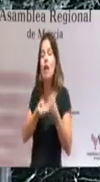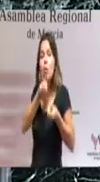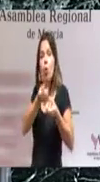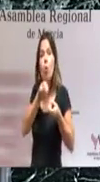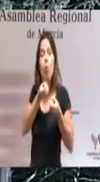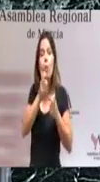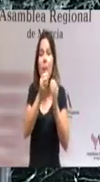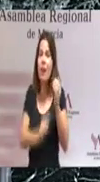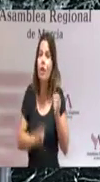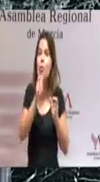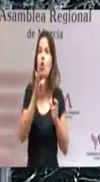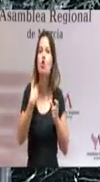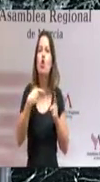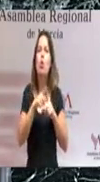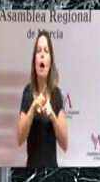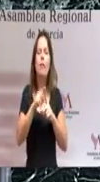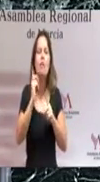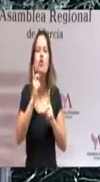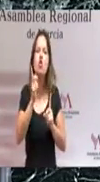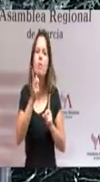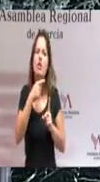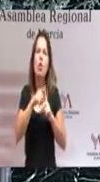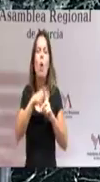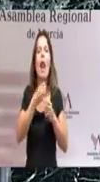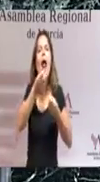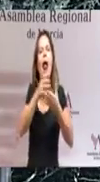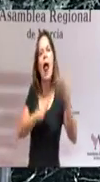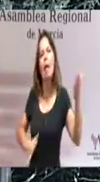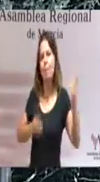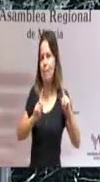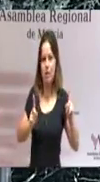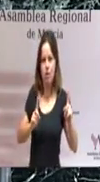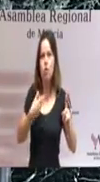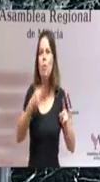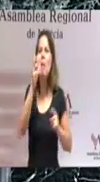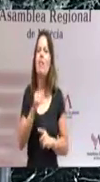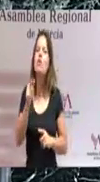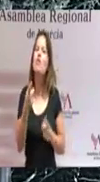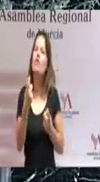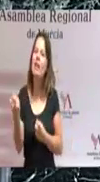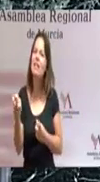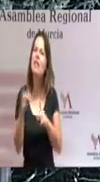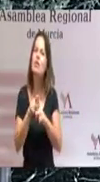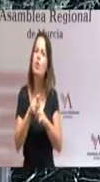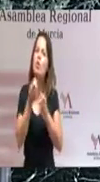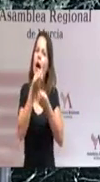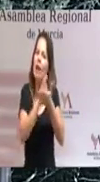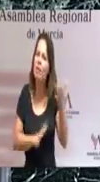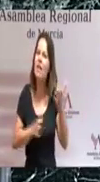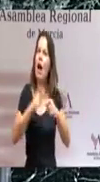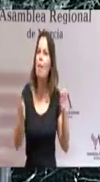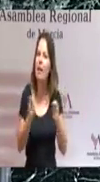Le voy a dar datos porque no toco de oído, ¿eh? No tiro de argumentario. No, parece que usted todavía no ha destruido los argumentarios de